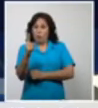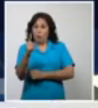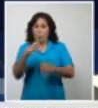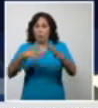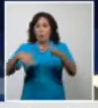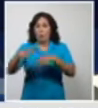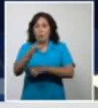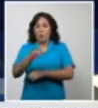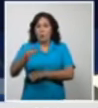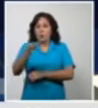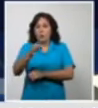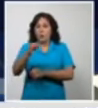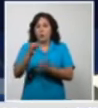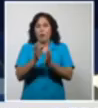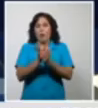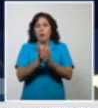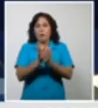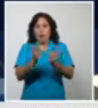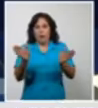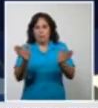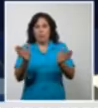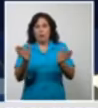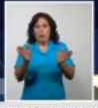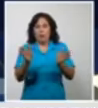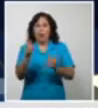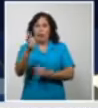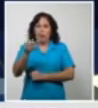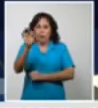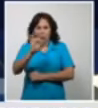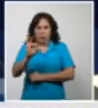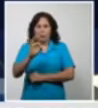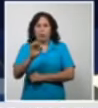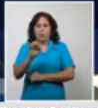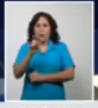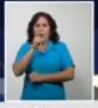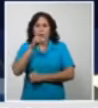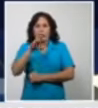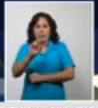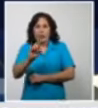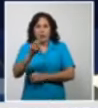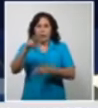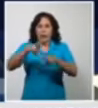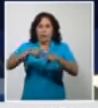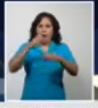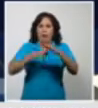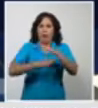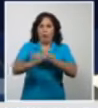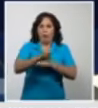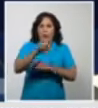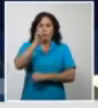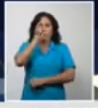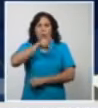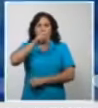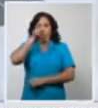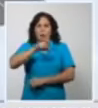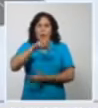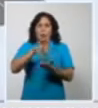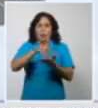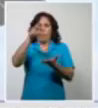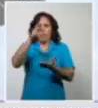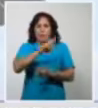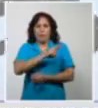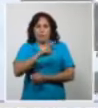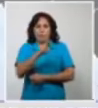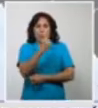municipio de San Miguel del Padrón, 10 de octubre, Cerro, Habana del Este, Cotorro y Plaza, 1 de